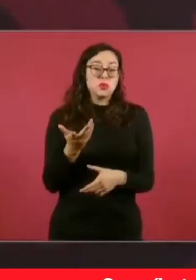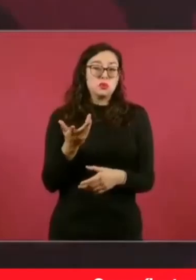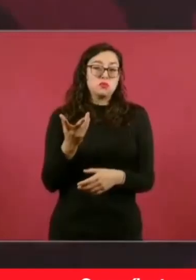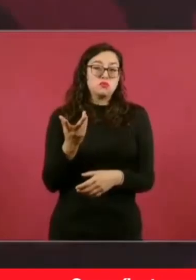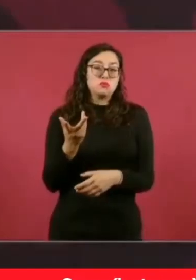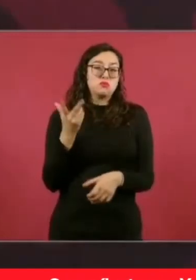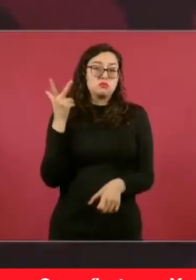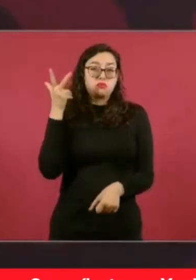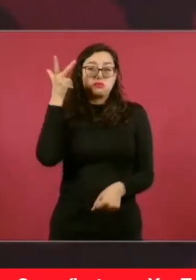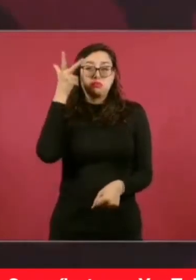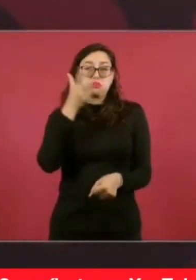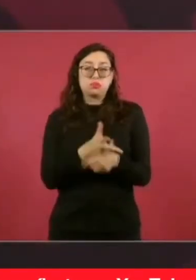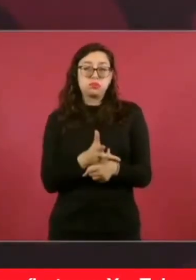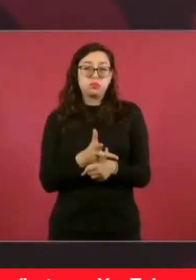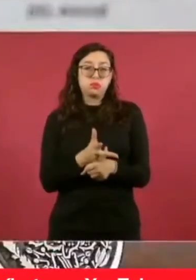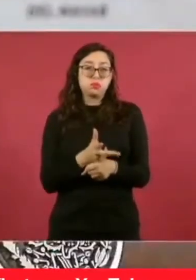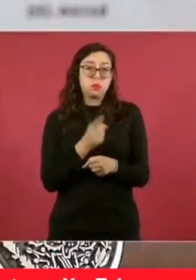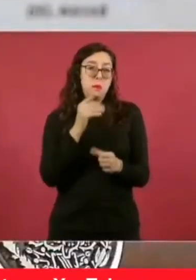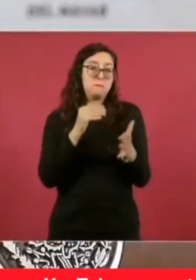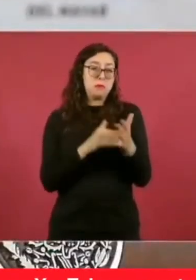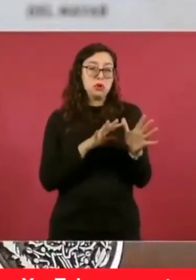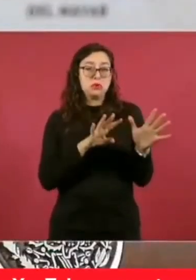pues como en los 90,